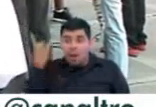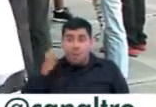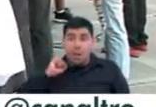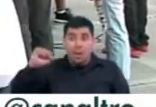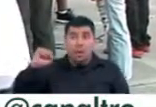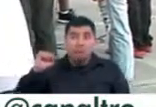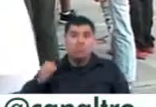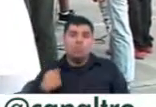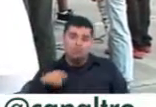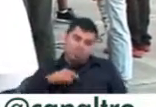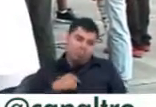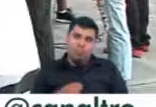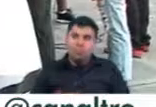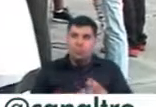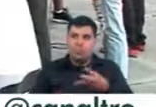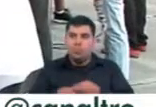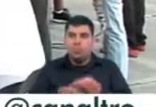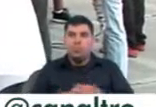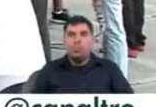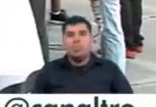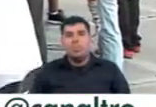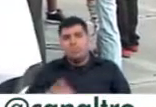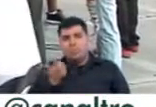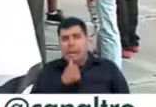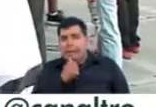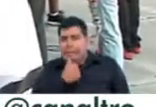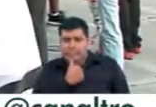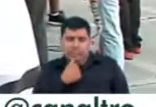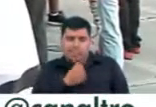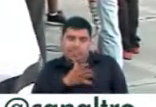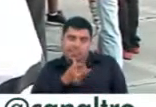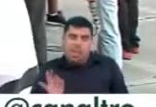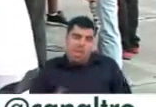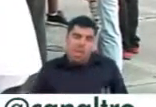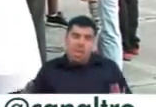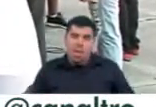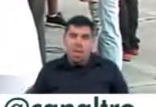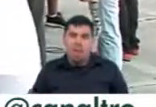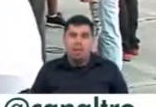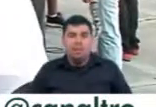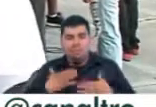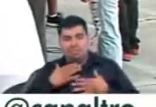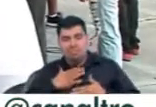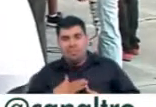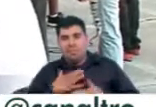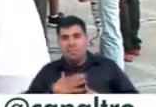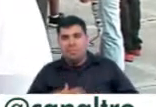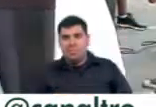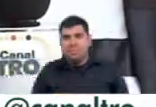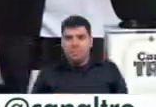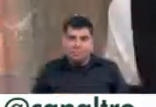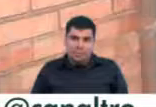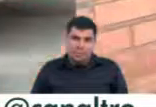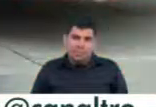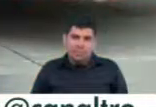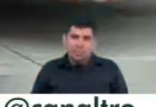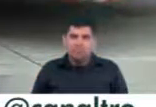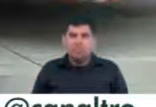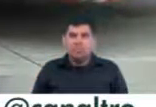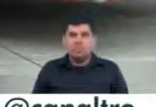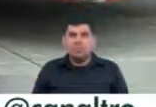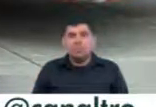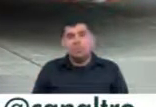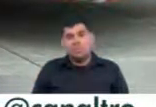no hay que ponernos a sufrir después cuando ya lo tenemos cuando dios nos brinda algo este domingo un